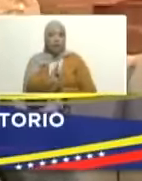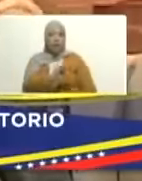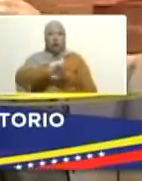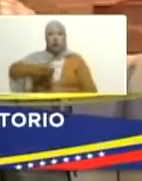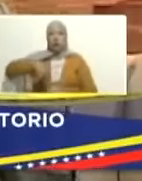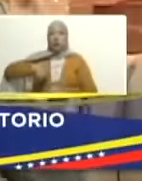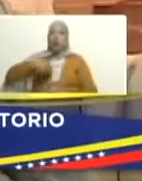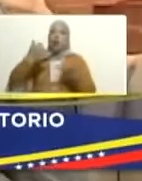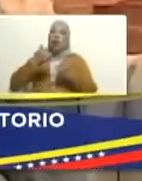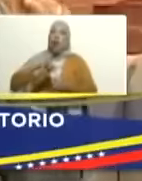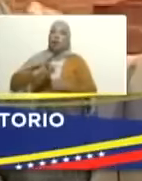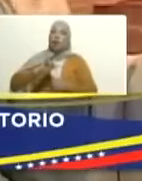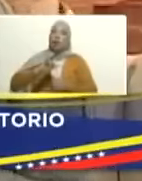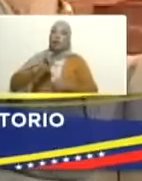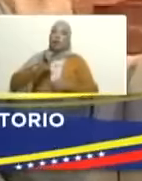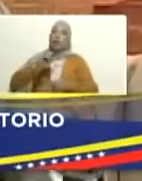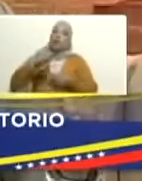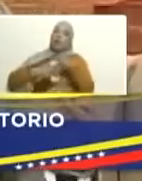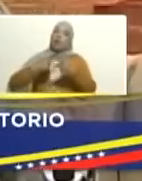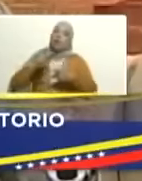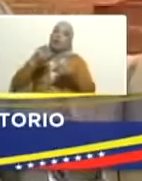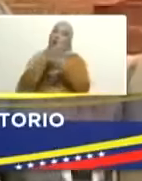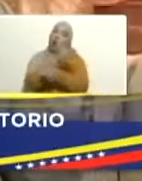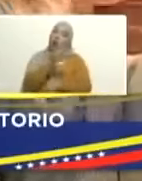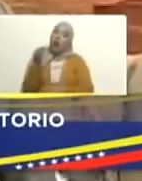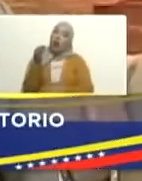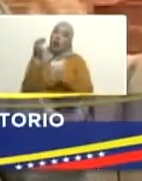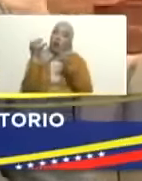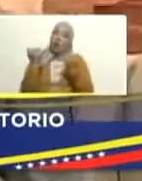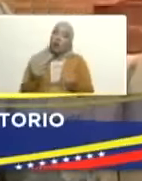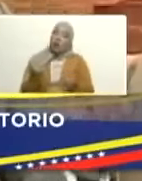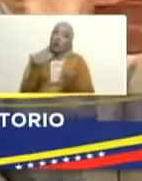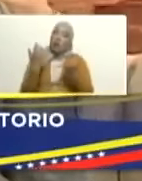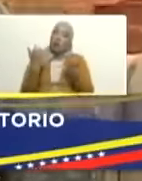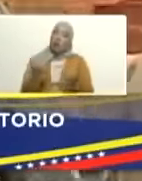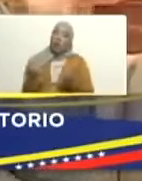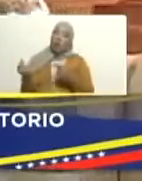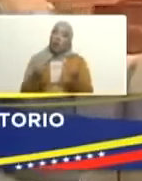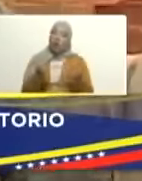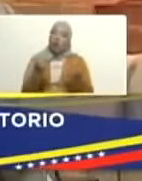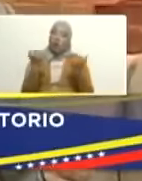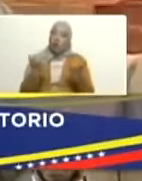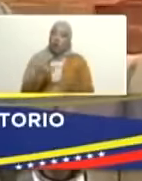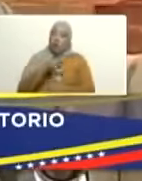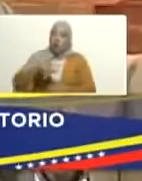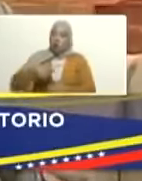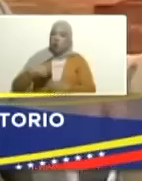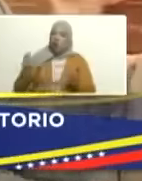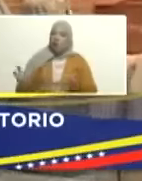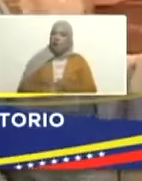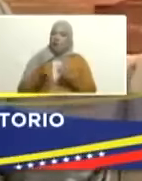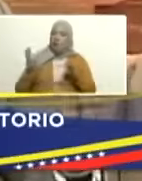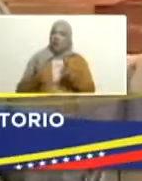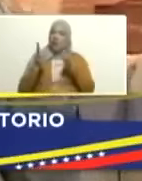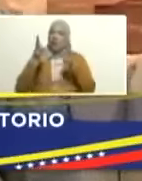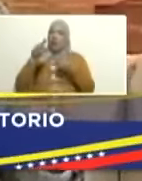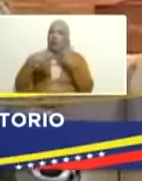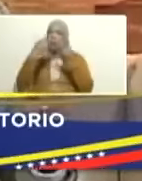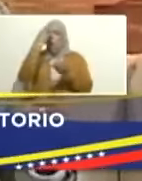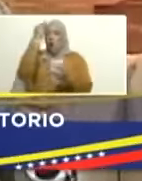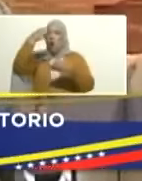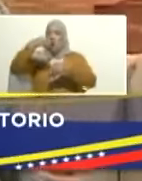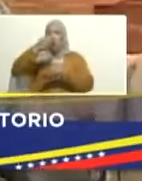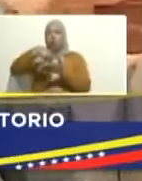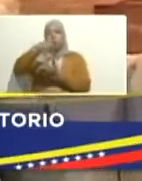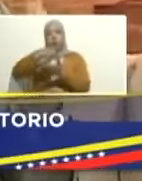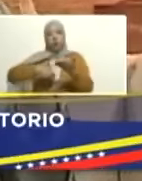Nosotros estamos en el camino correcto, estamos del lado correcto de la historia y este acuerdo que se ha